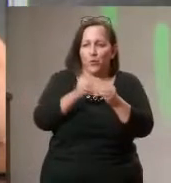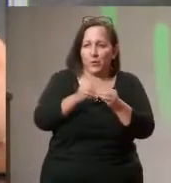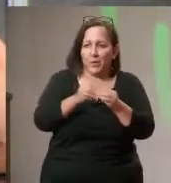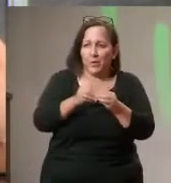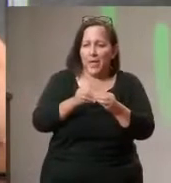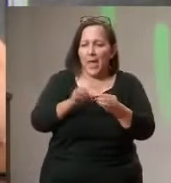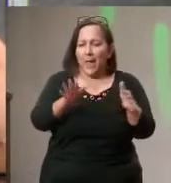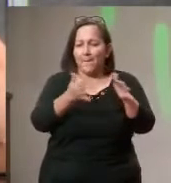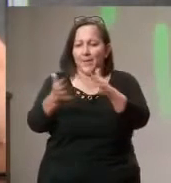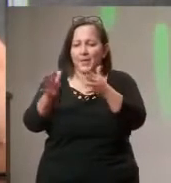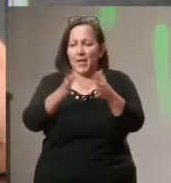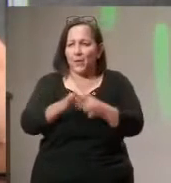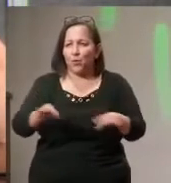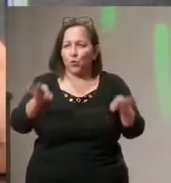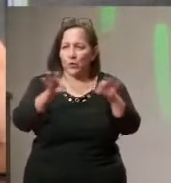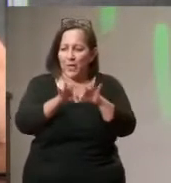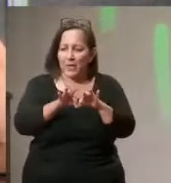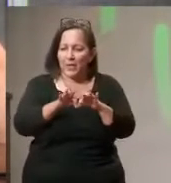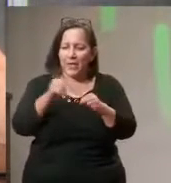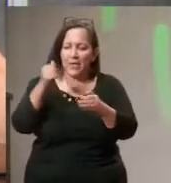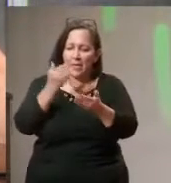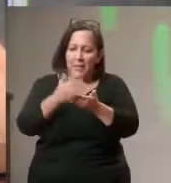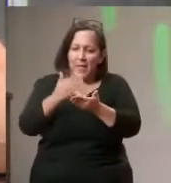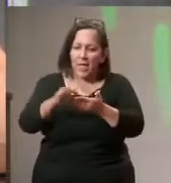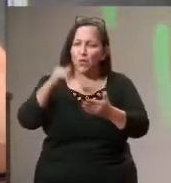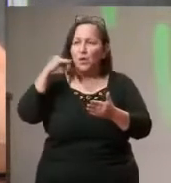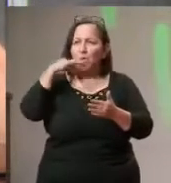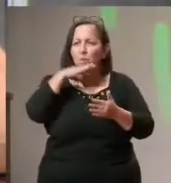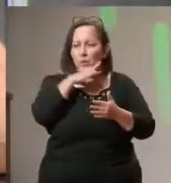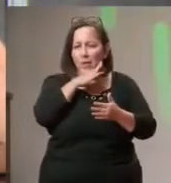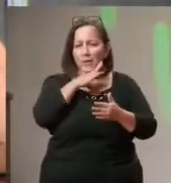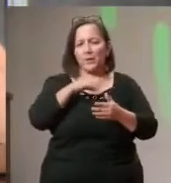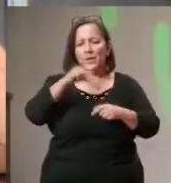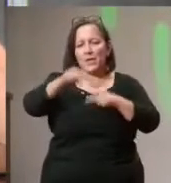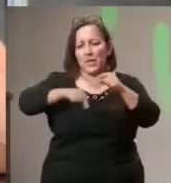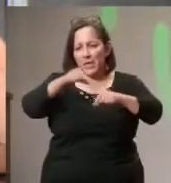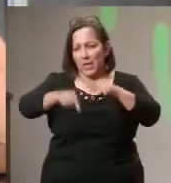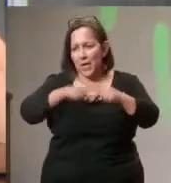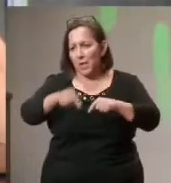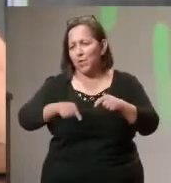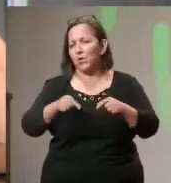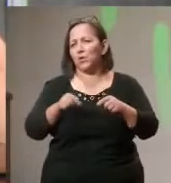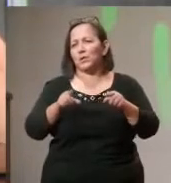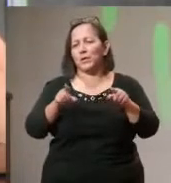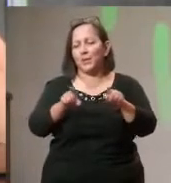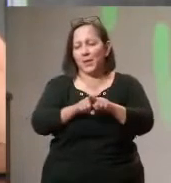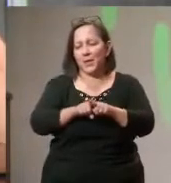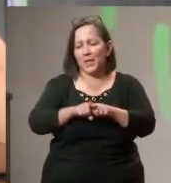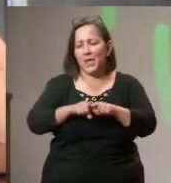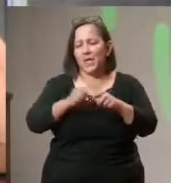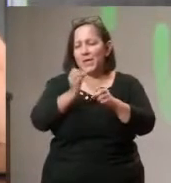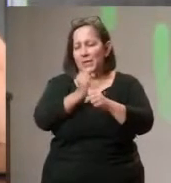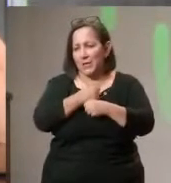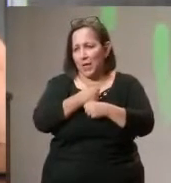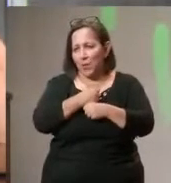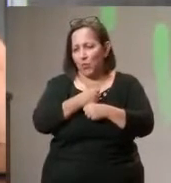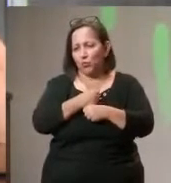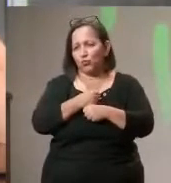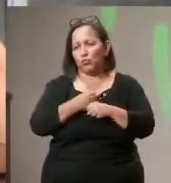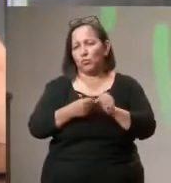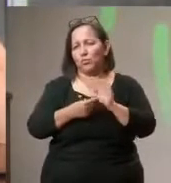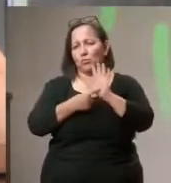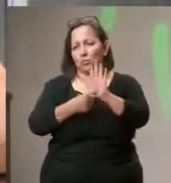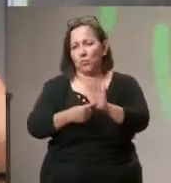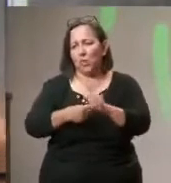ambiental importante en la remoción de contaminantes físico-químicos y microbiológicos. Realizamos una